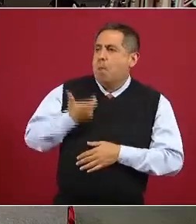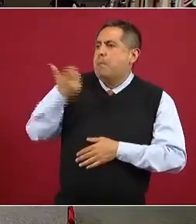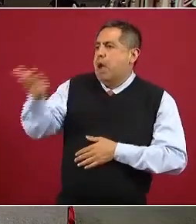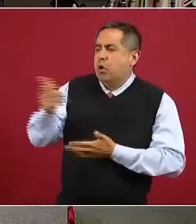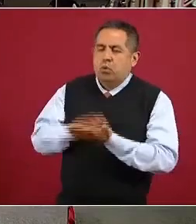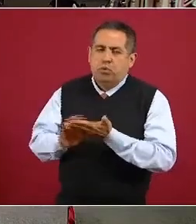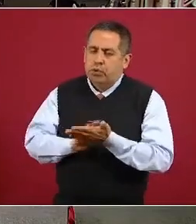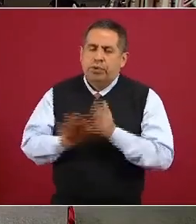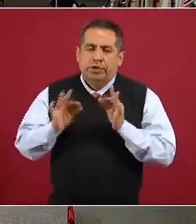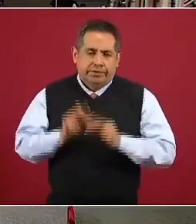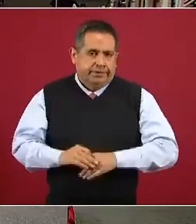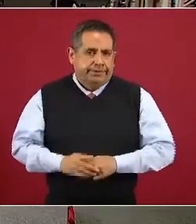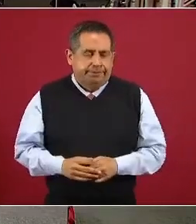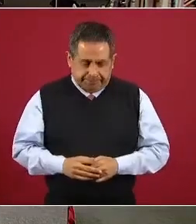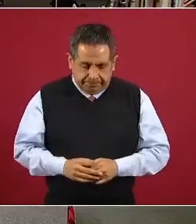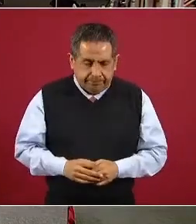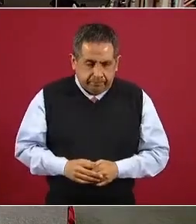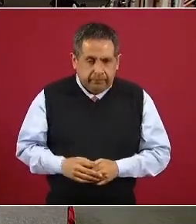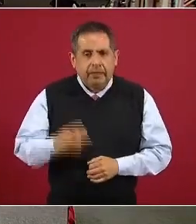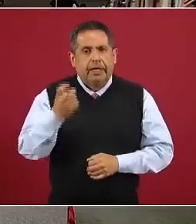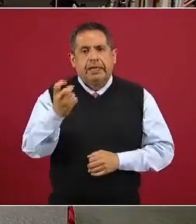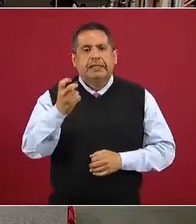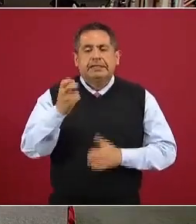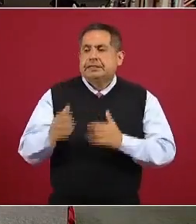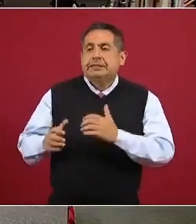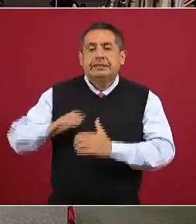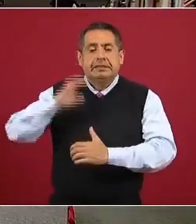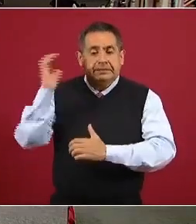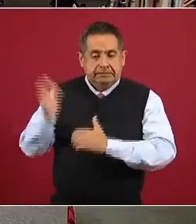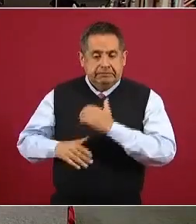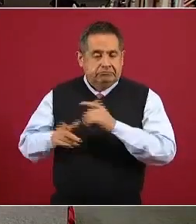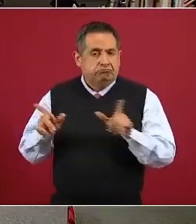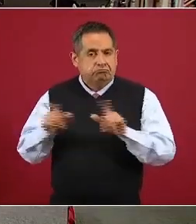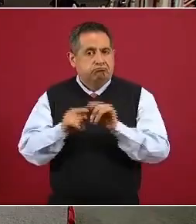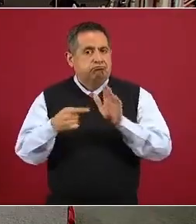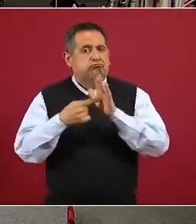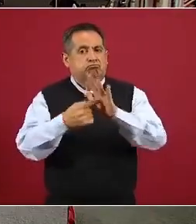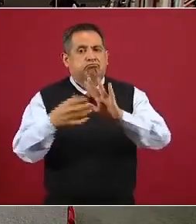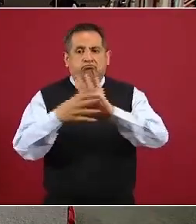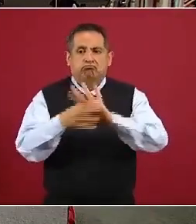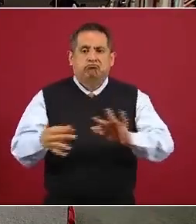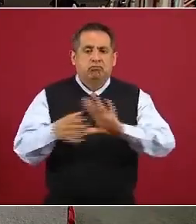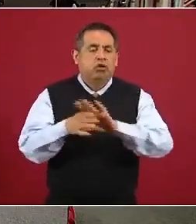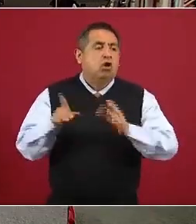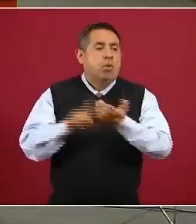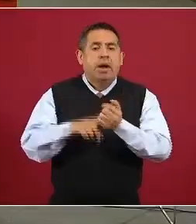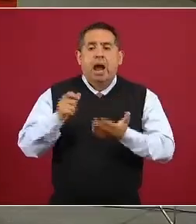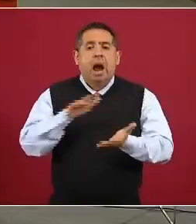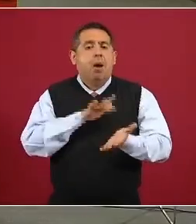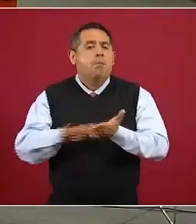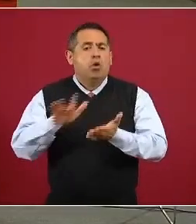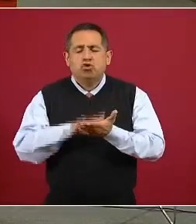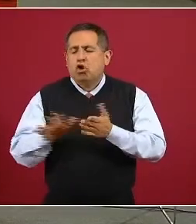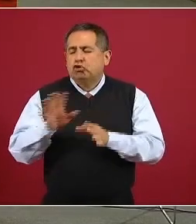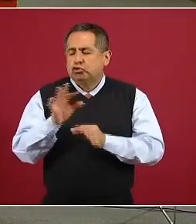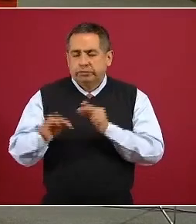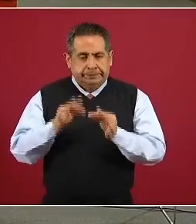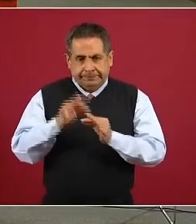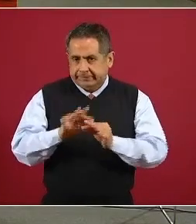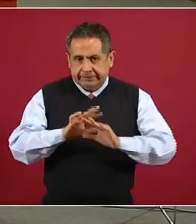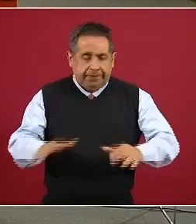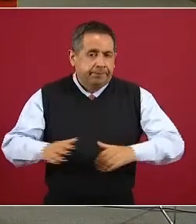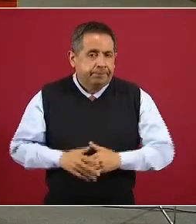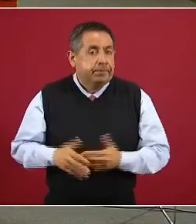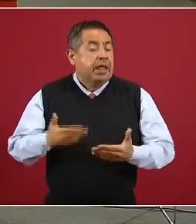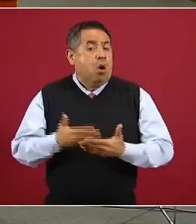Bueno, pues con esto damos por terminado la presentación que se refiere a los apoyos financieros y ahora, como